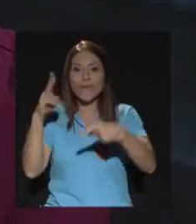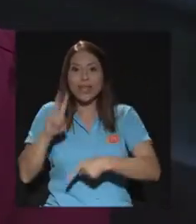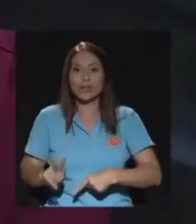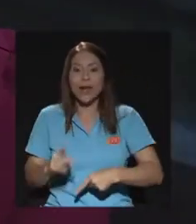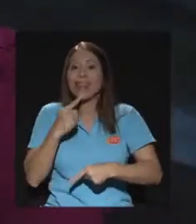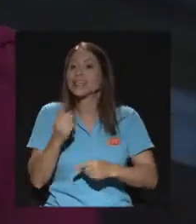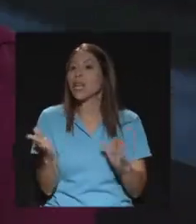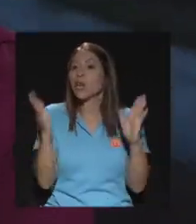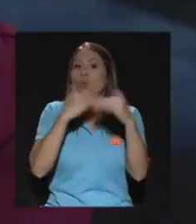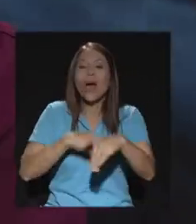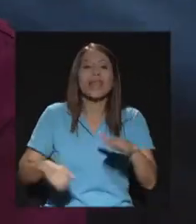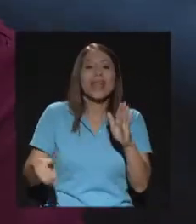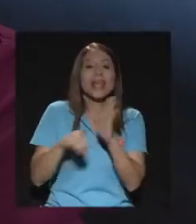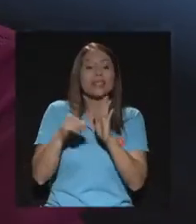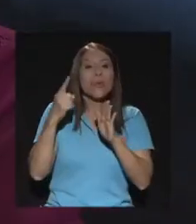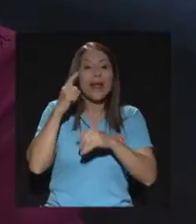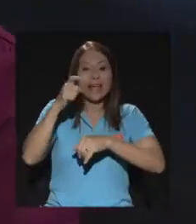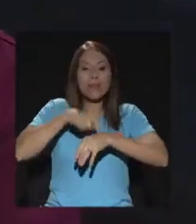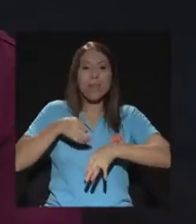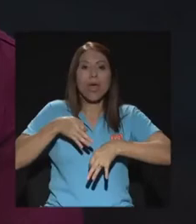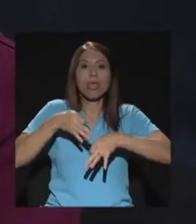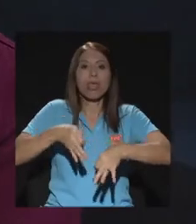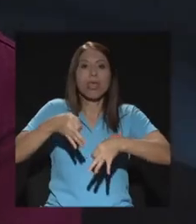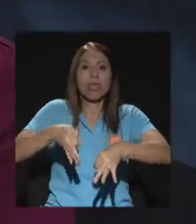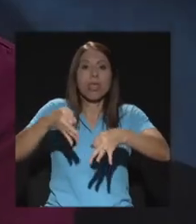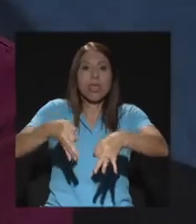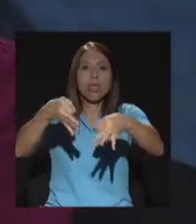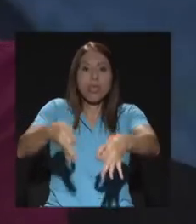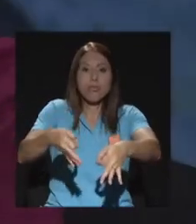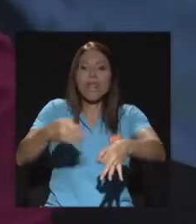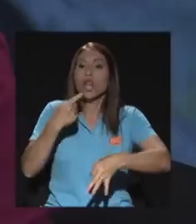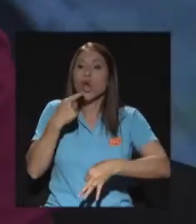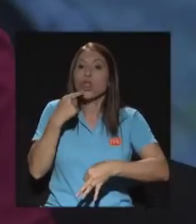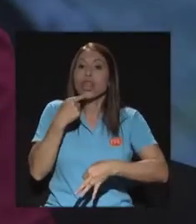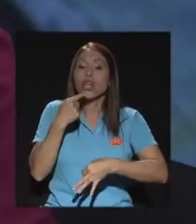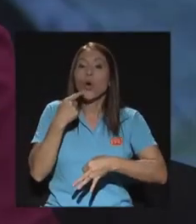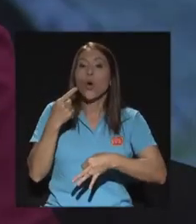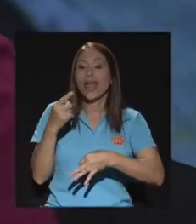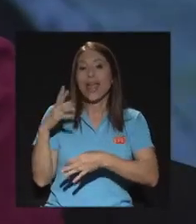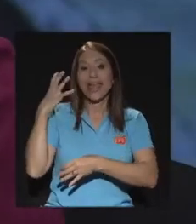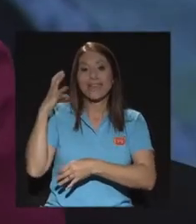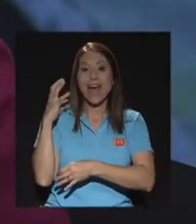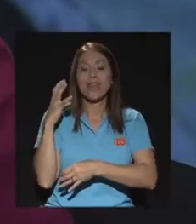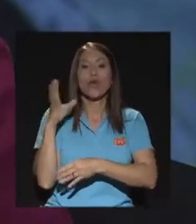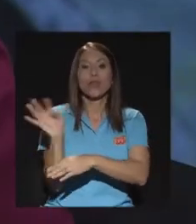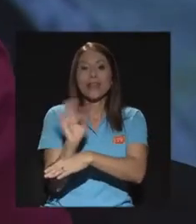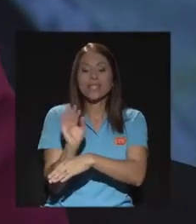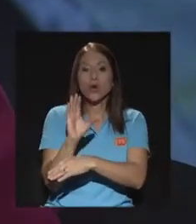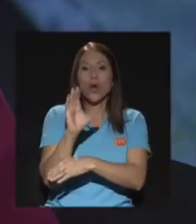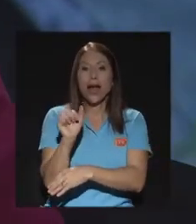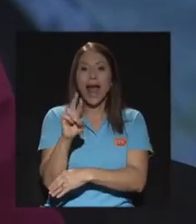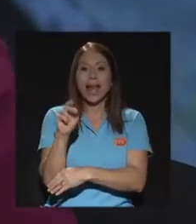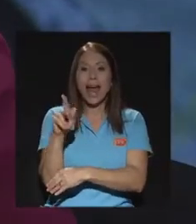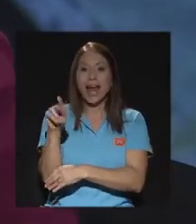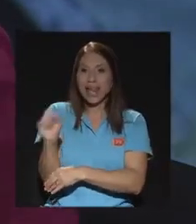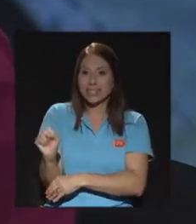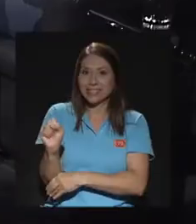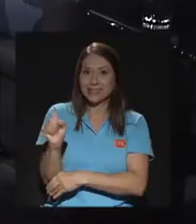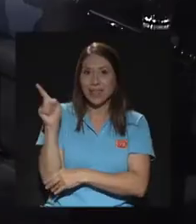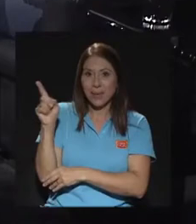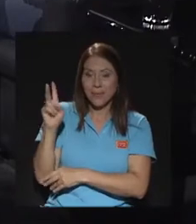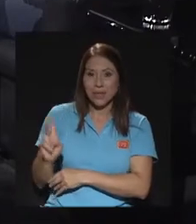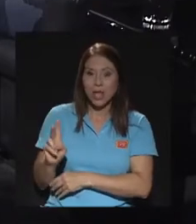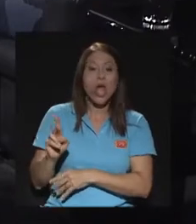de las concesiones por parte de los operadores. Lo dijo en el caso de Radio Caracas Televisión. O sea, que a mí me parece